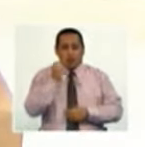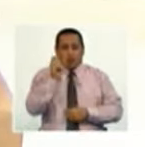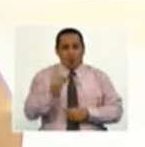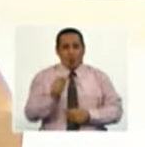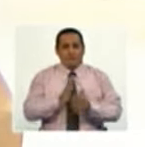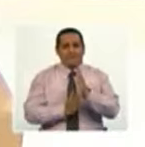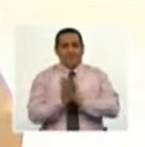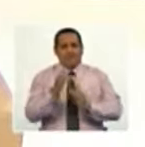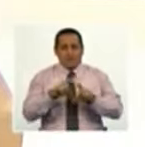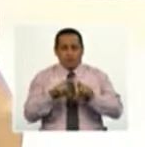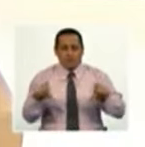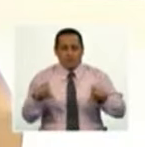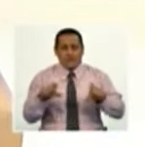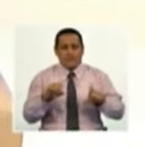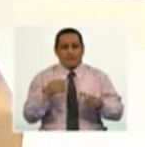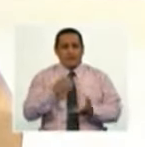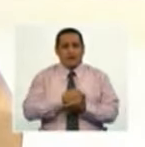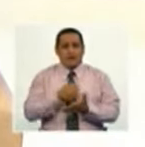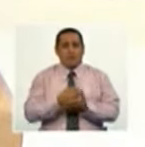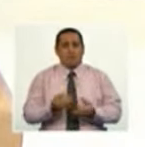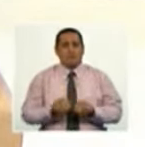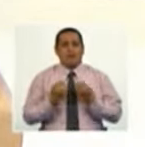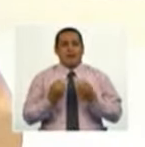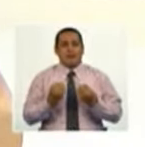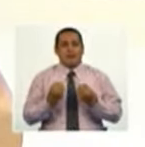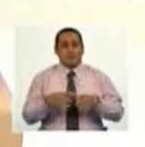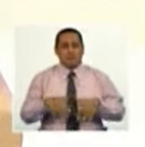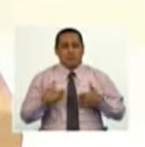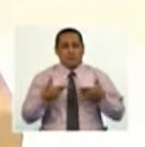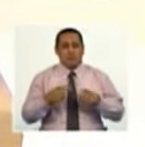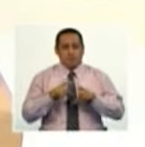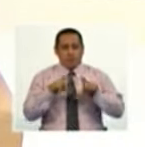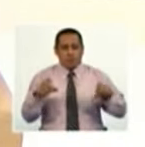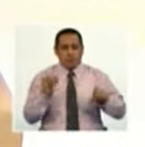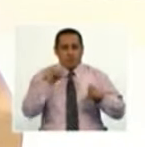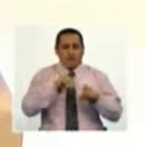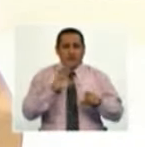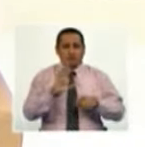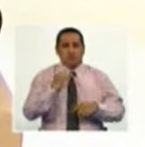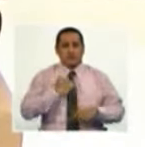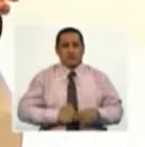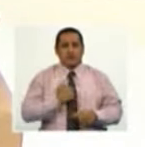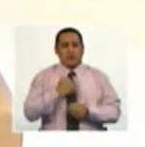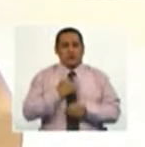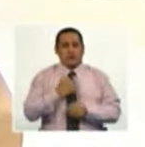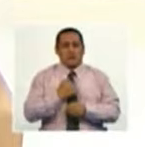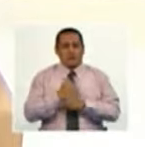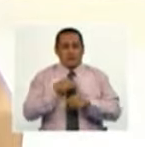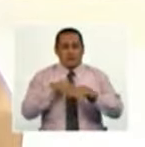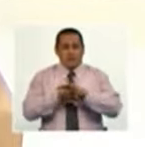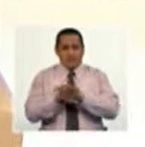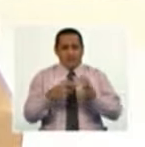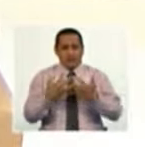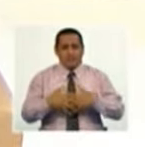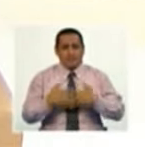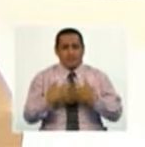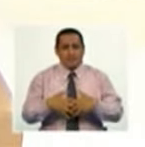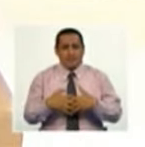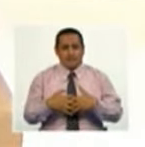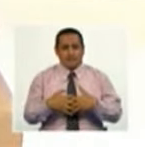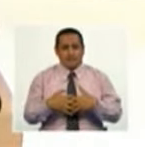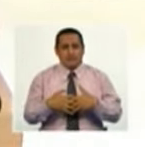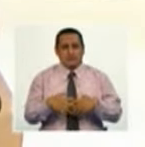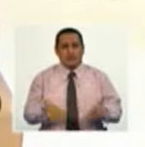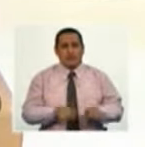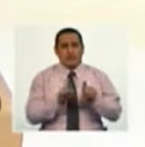trabajador falsifica unas boletas de pago. ¿Para qué? Para poder colocar a su hija como trabajadora de